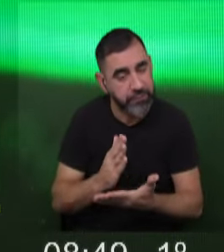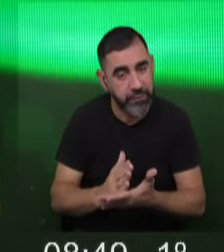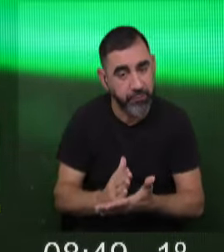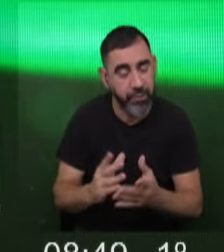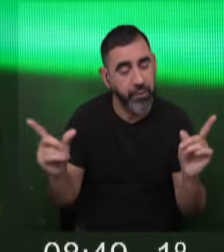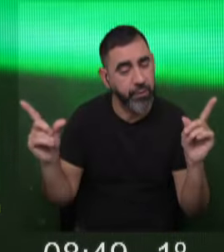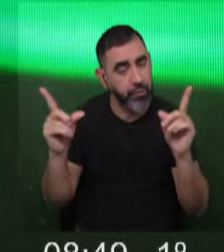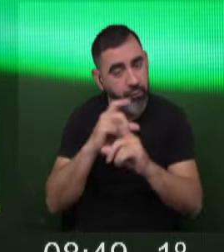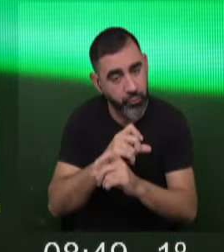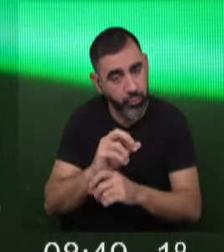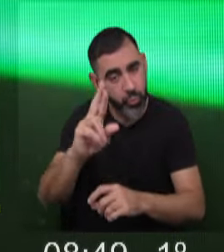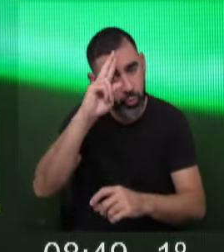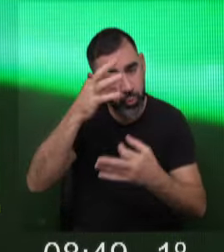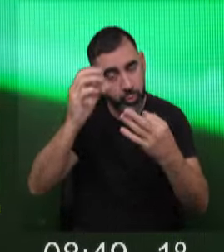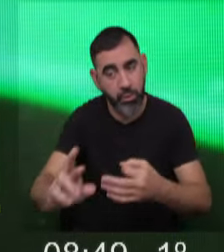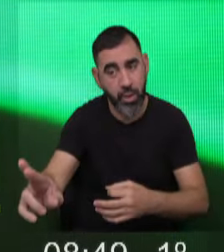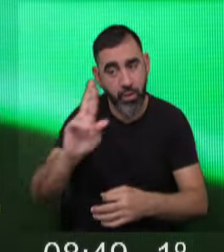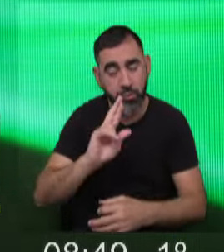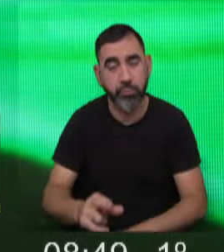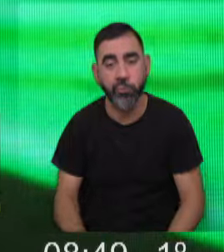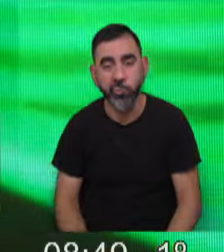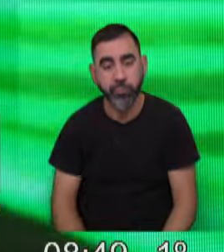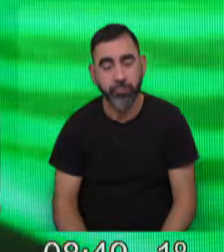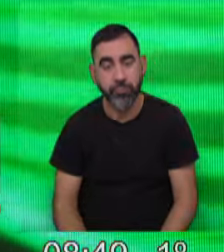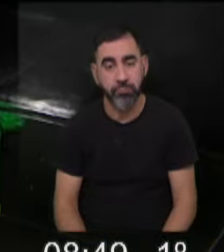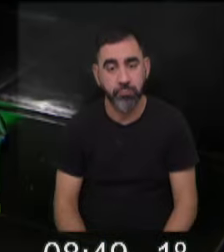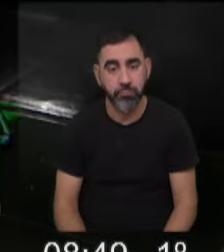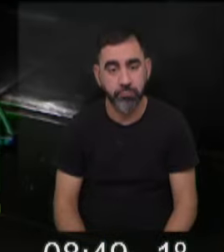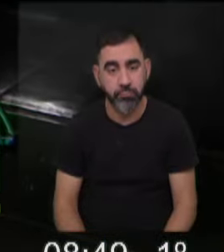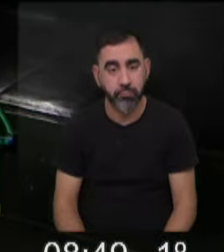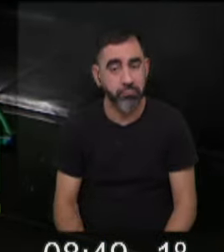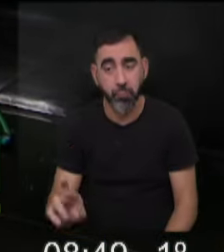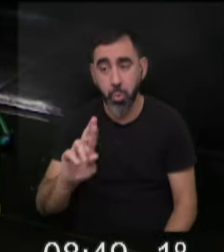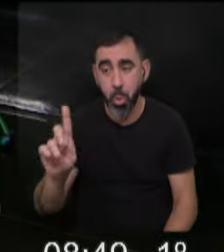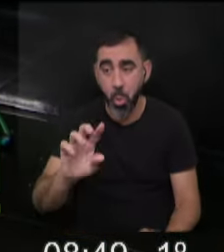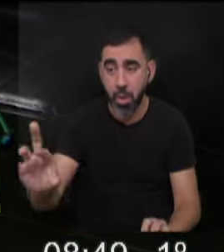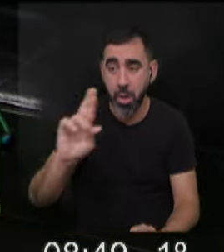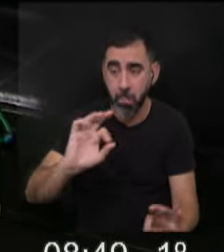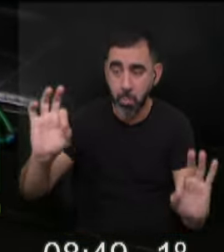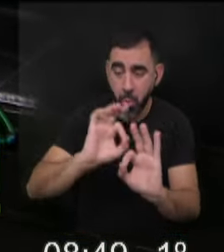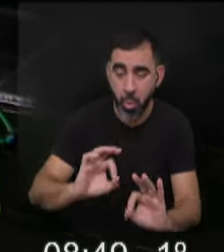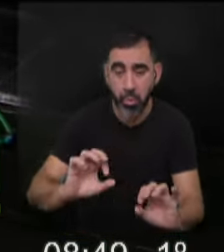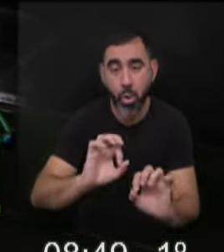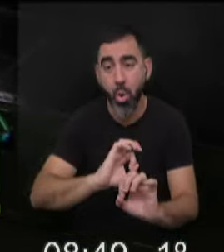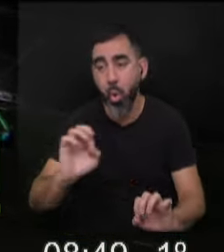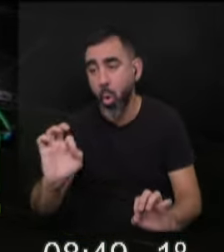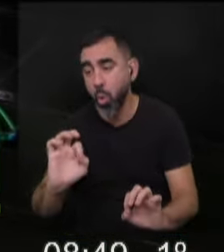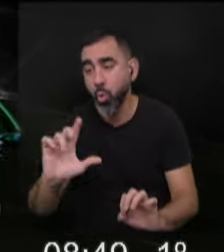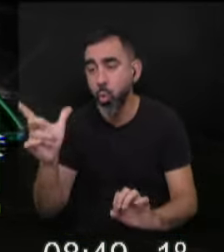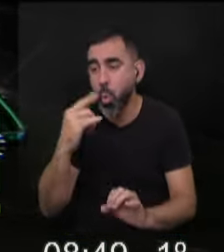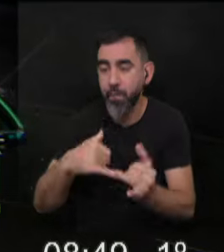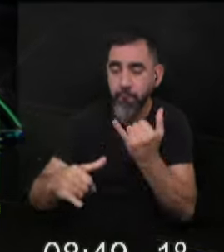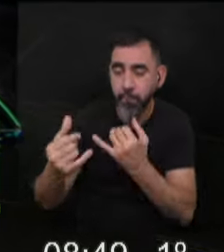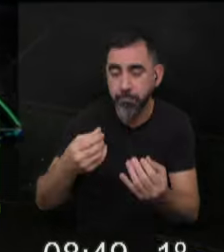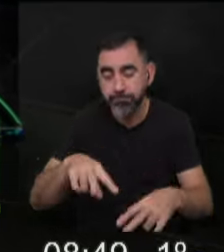con dificultades para cumplir con las respuestas, ¿no? Con que incluso no nos respondían, ¿no? O no encontraban los datos que nosotros